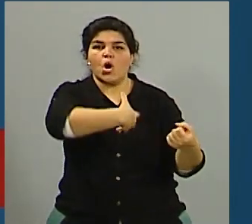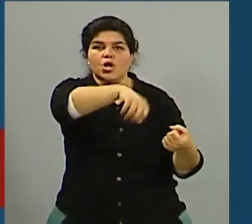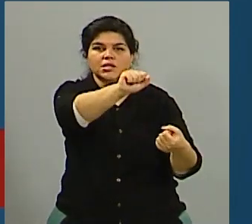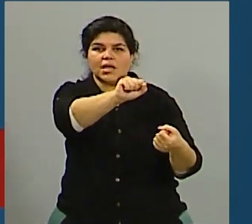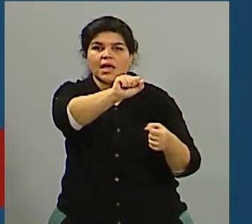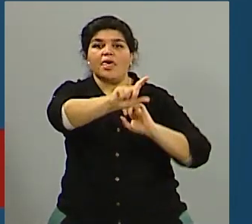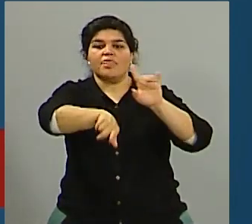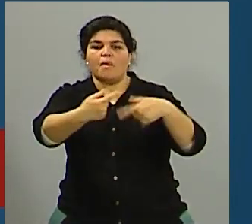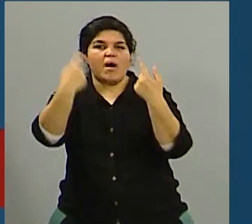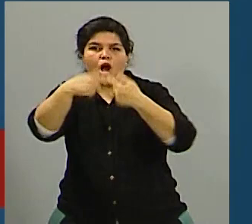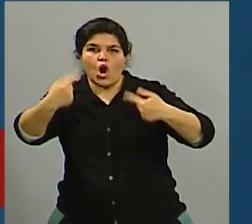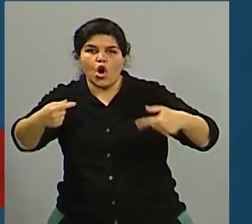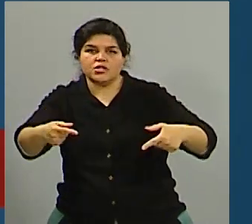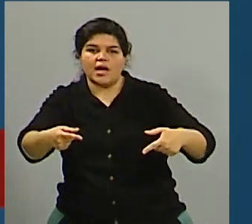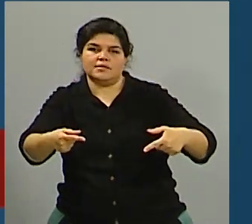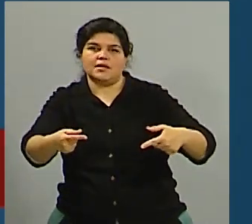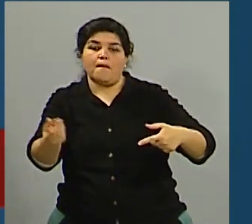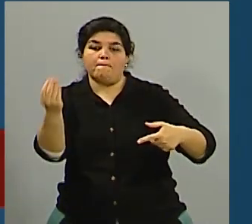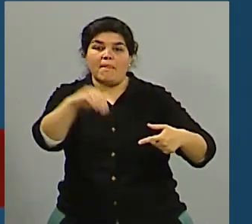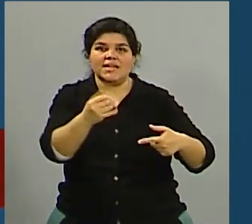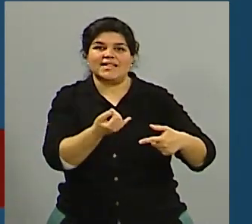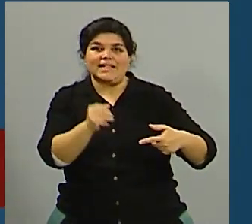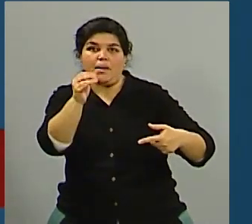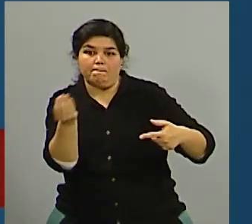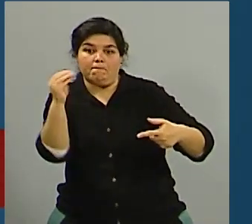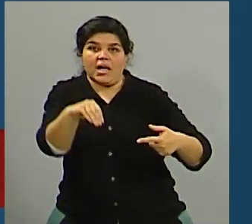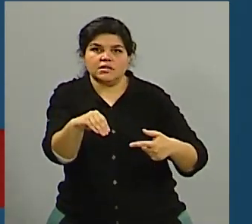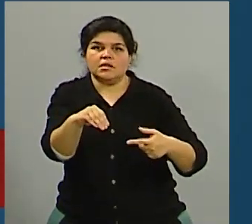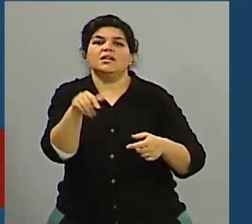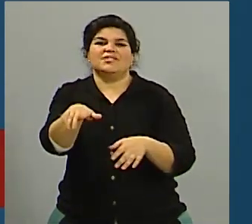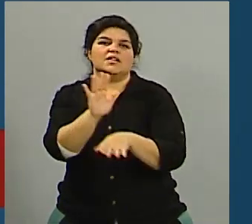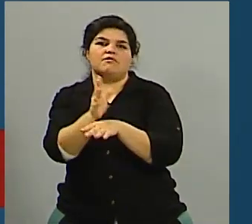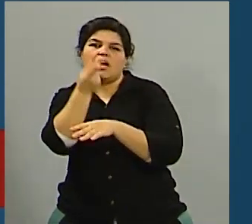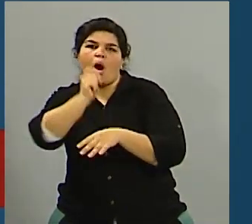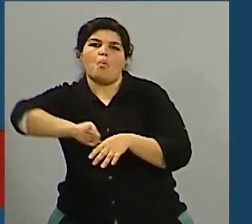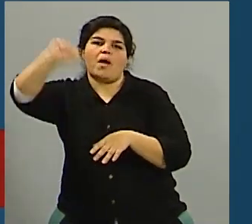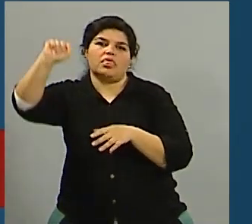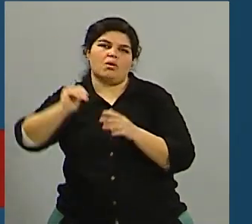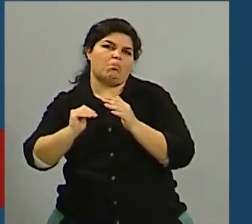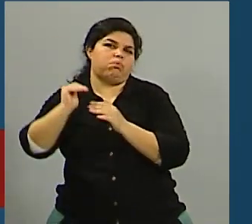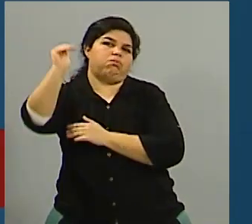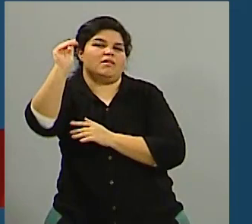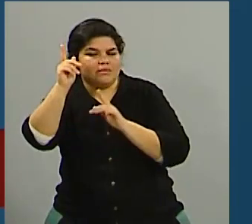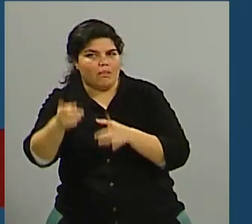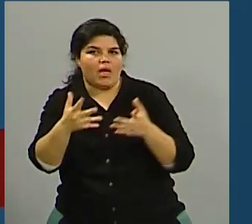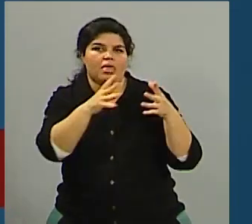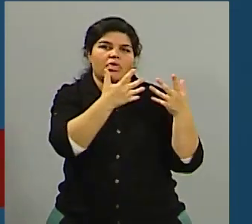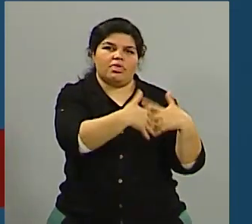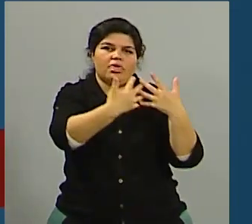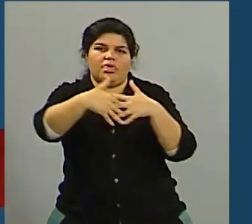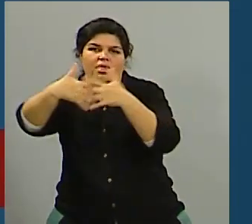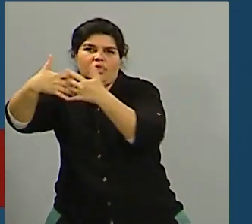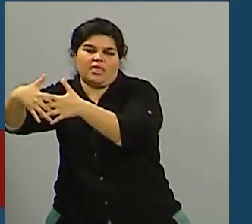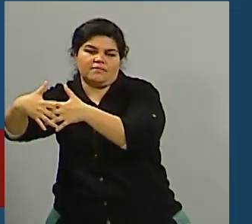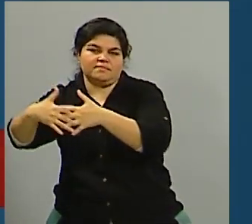duda. Bueno, sin duda, también hay que decir que sin duda la gente lo que quiere es pensar que el panorama, digo, más de uno piensa que